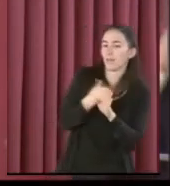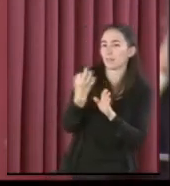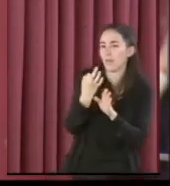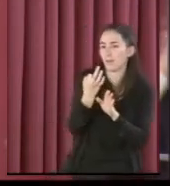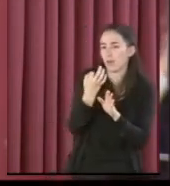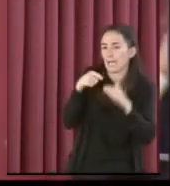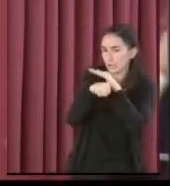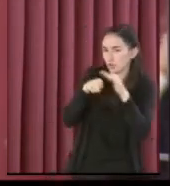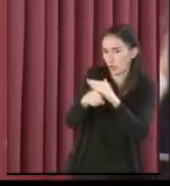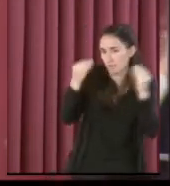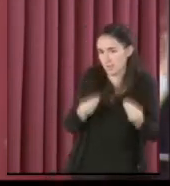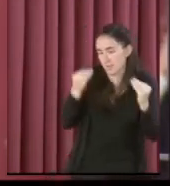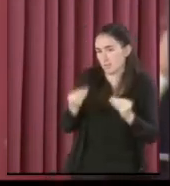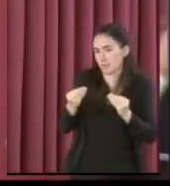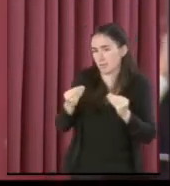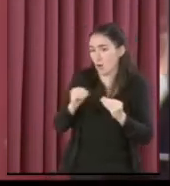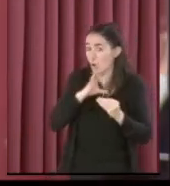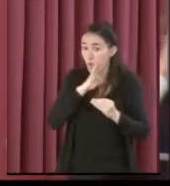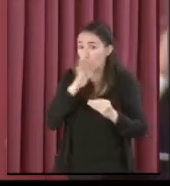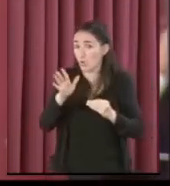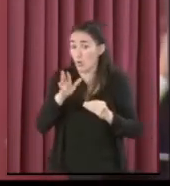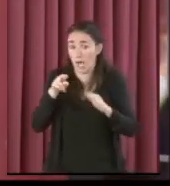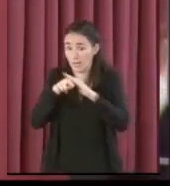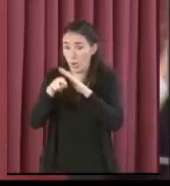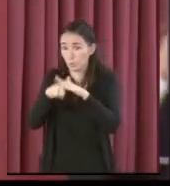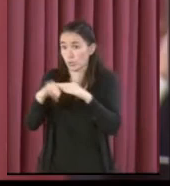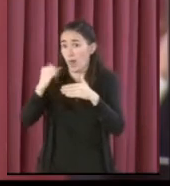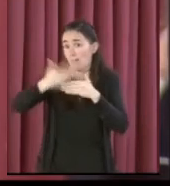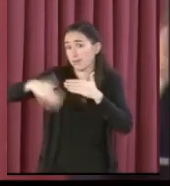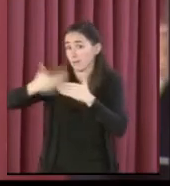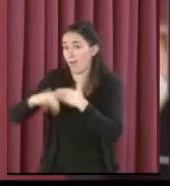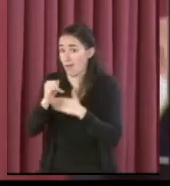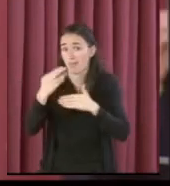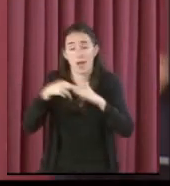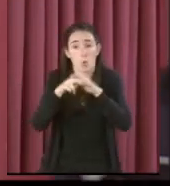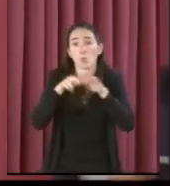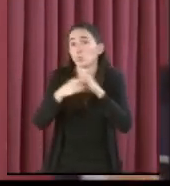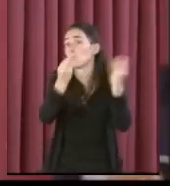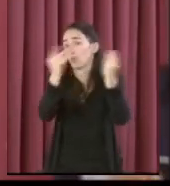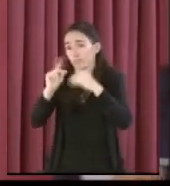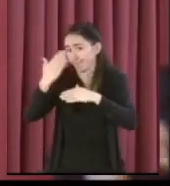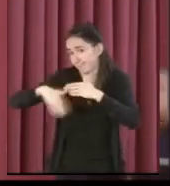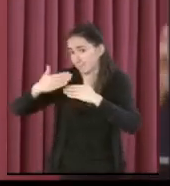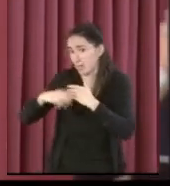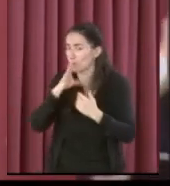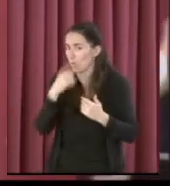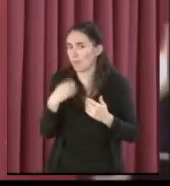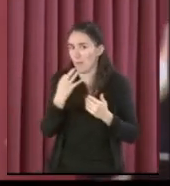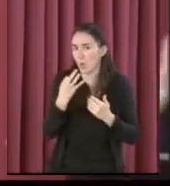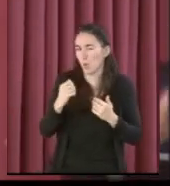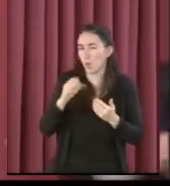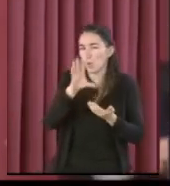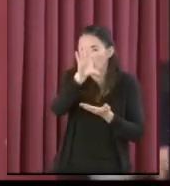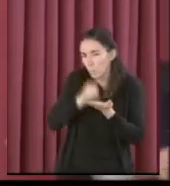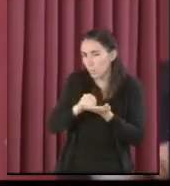bien. Fundamentalmente porque los recursos son limitados y solo una buena gestión de los mismos, con eficiencia e